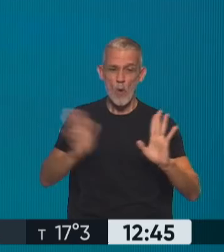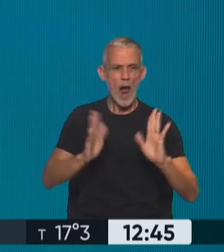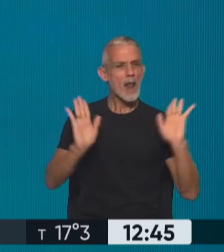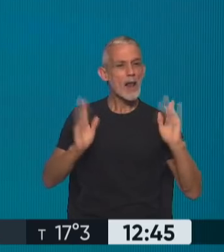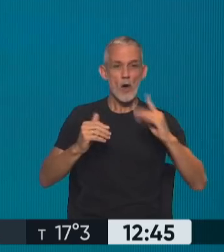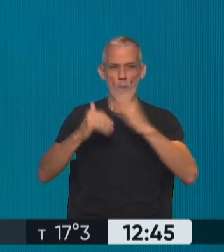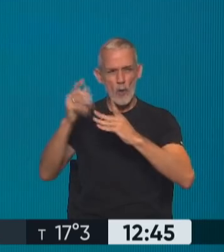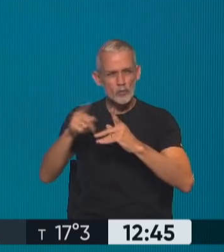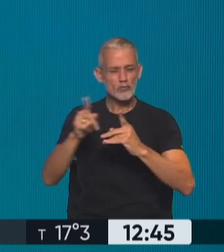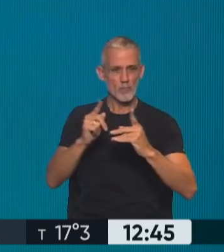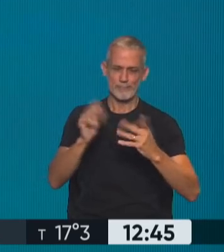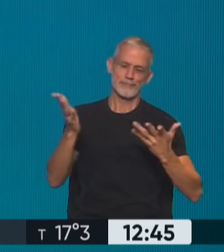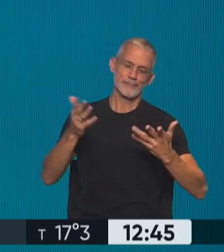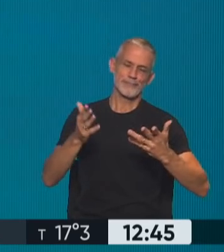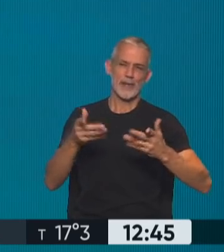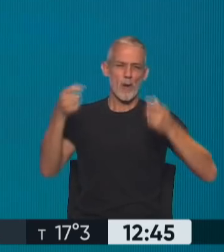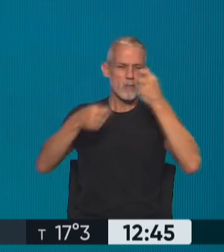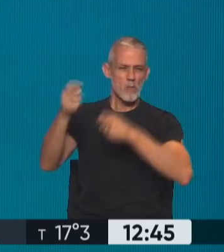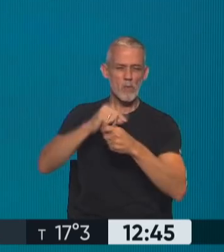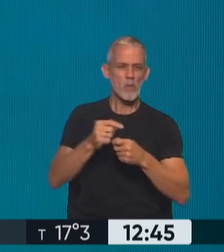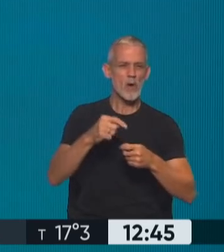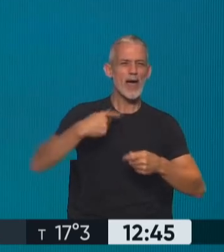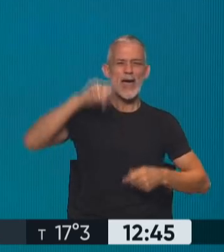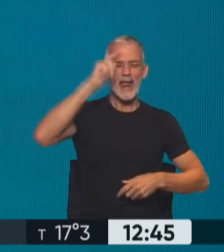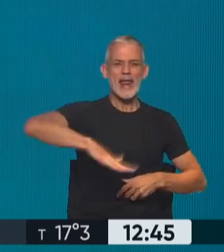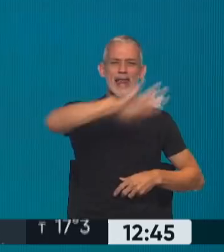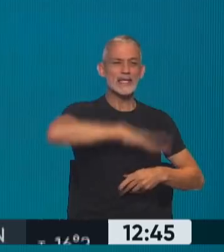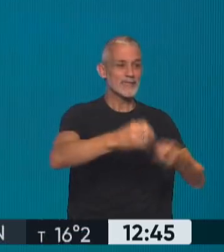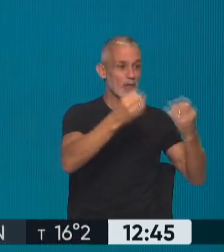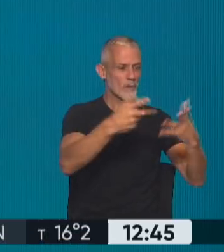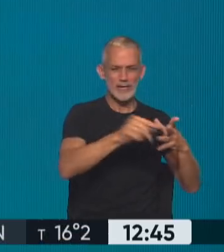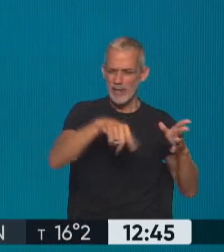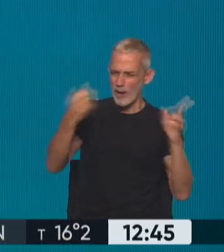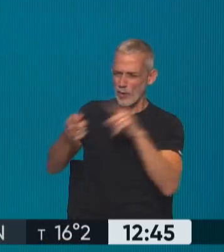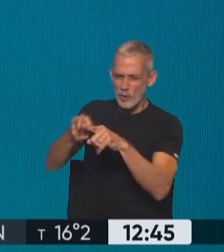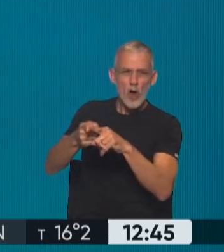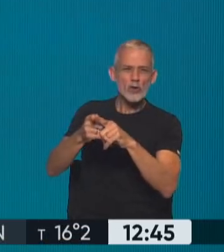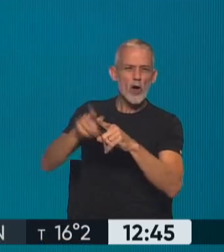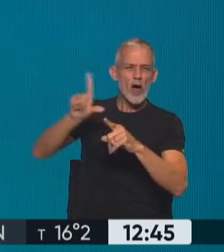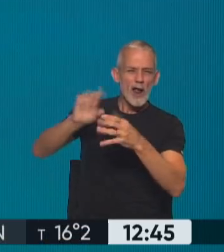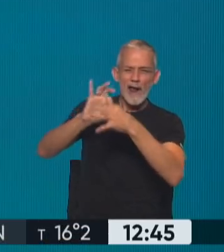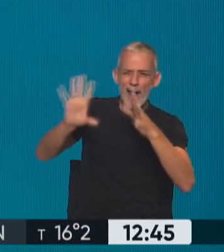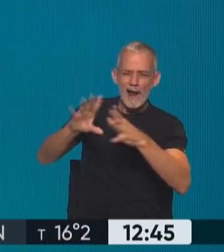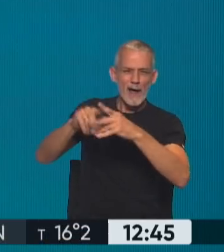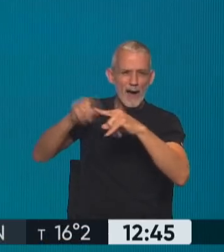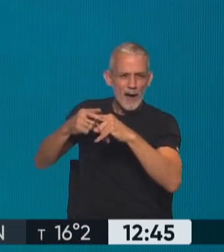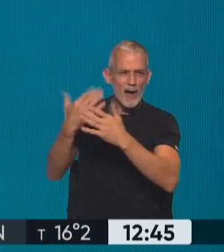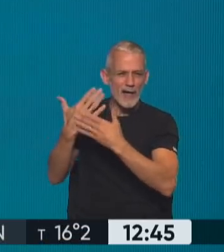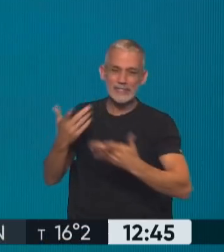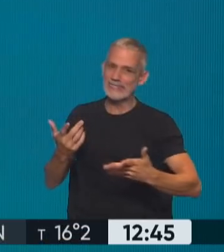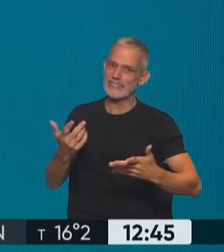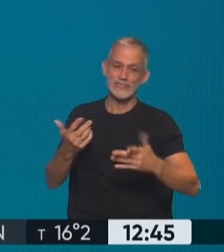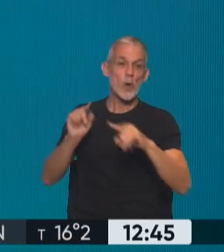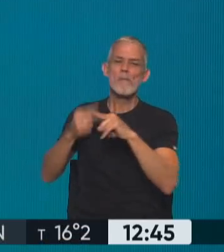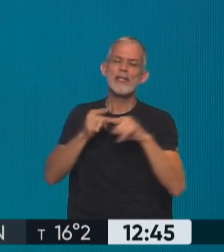construcciones, el estado de bienestar y el neoliberalismo, son construcciones políticas, no